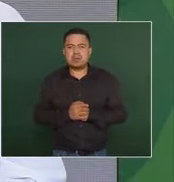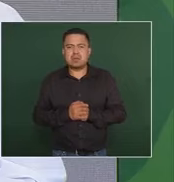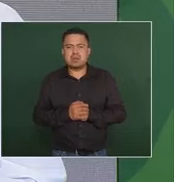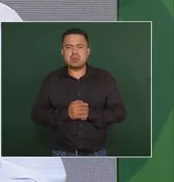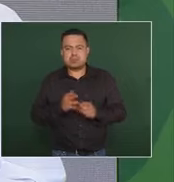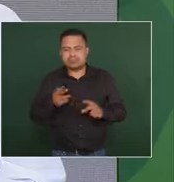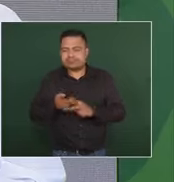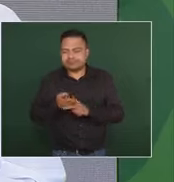asesinatos diarios,